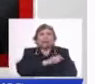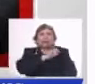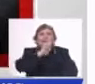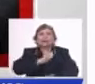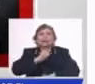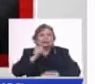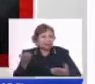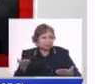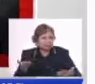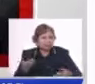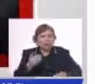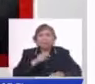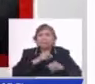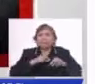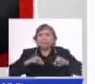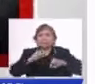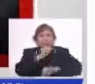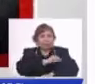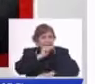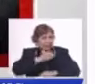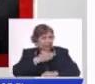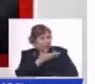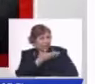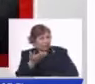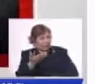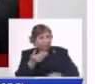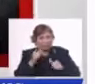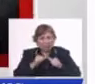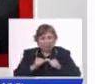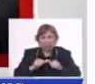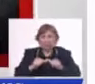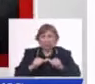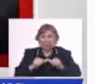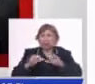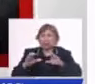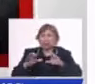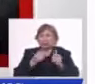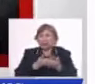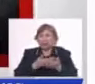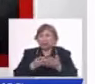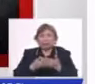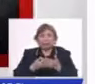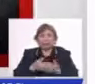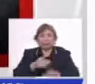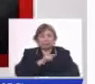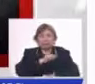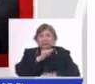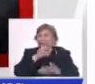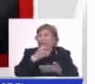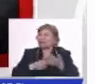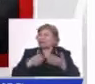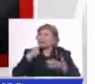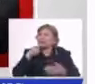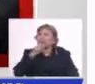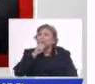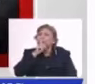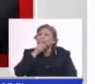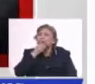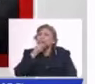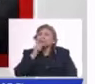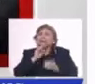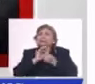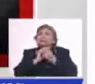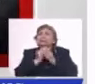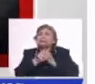Que los parlamentarios andinos, no pasa nada con ellos, van a continuar ejerciendo el cargo de Parlamento andino. ¿A qué se debe ese silencio cómplice que